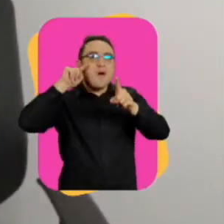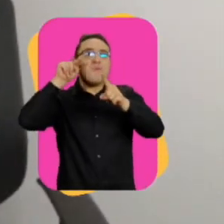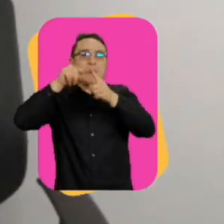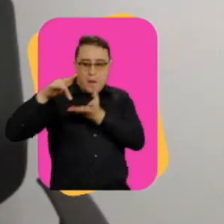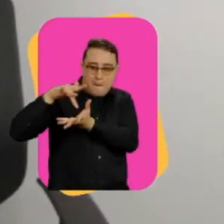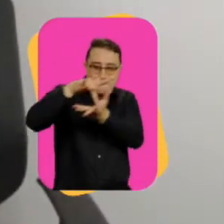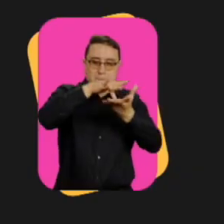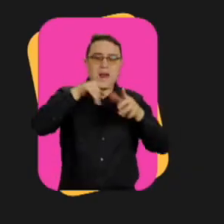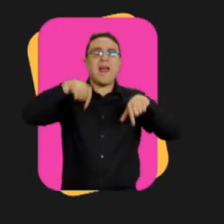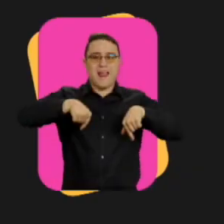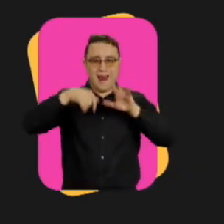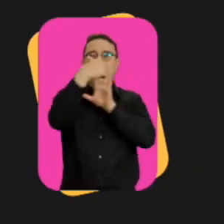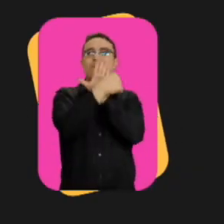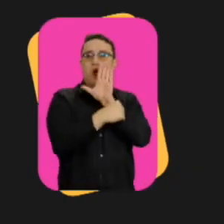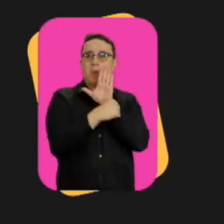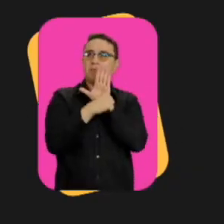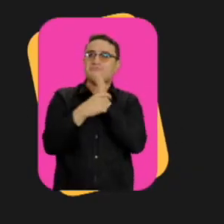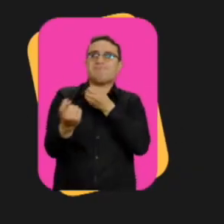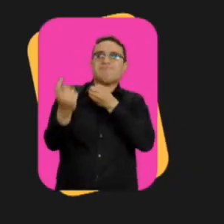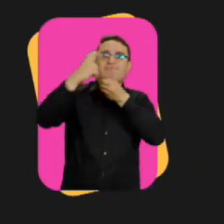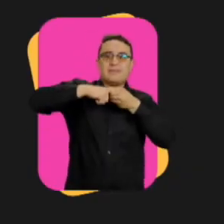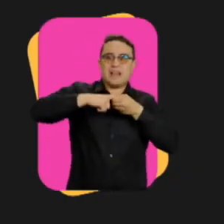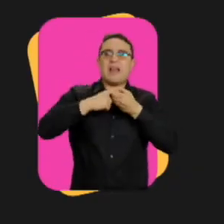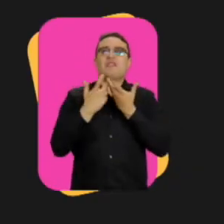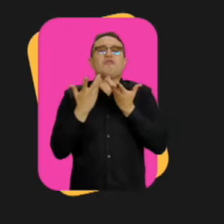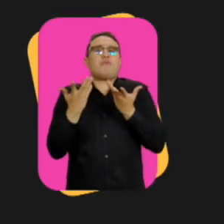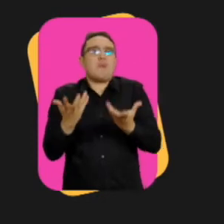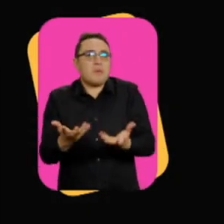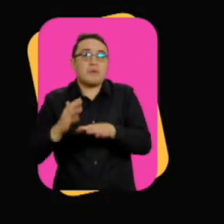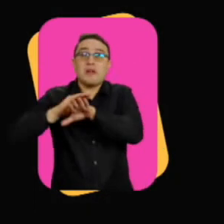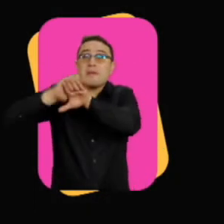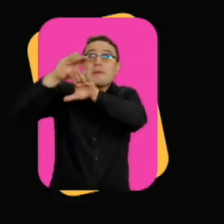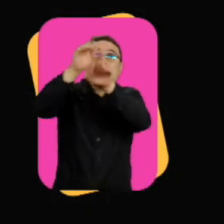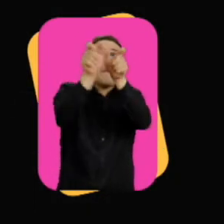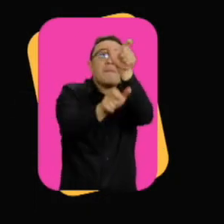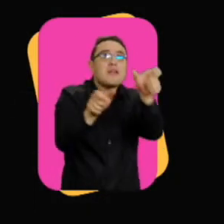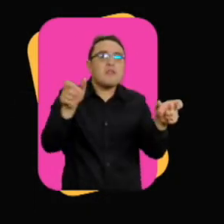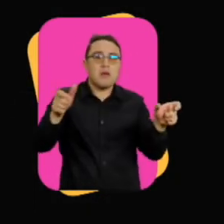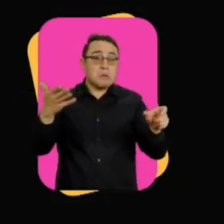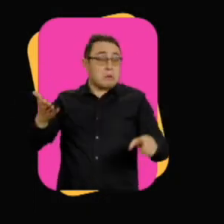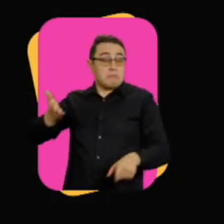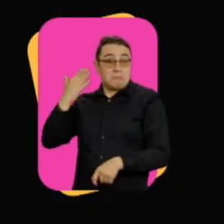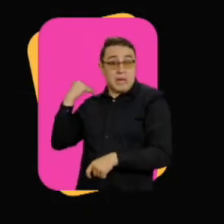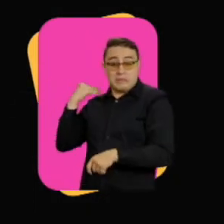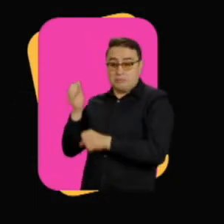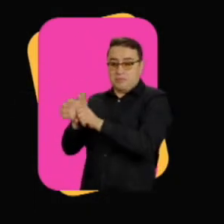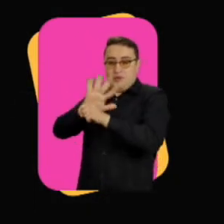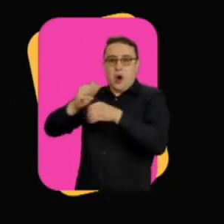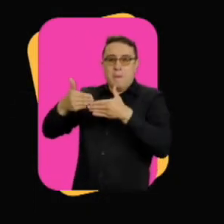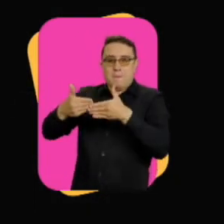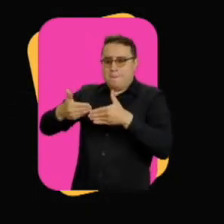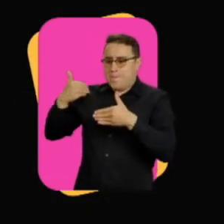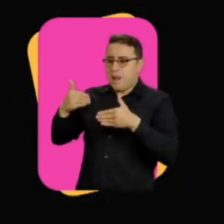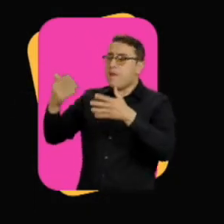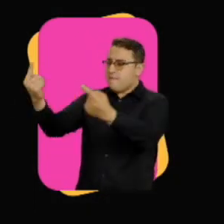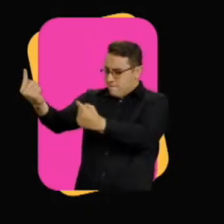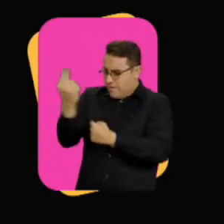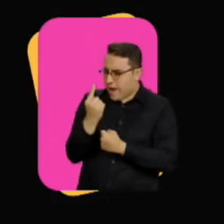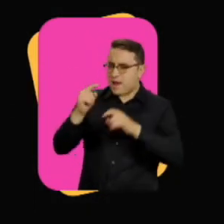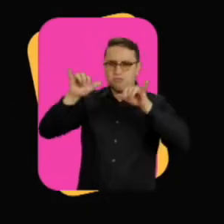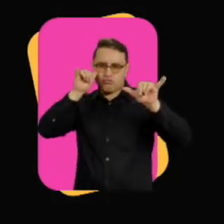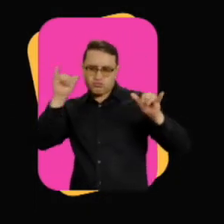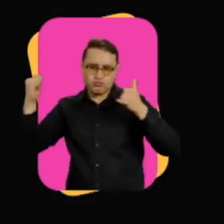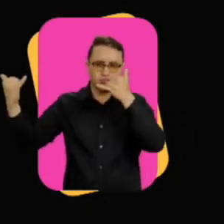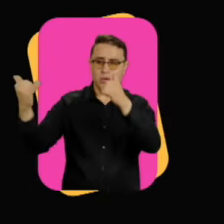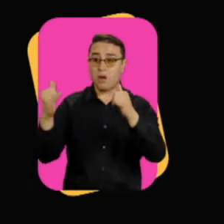del programa. Fue así como invitados que tal vez no hubiéramos tenido la oportunidad de tener en el estudio de manera